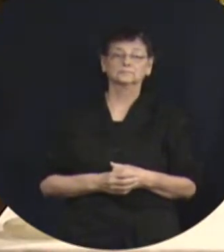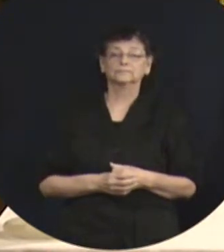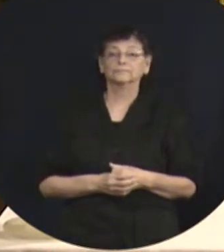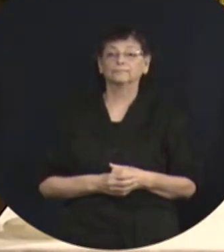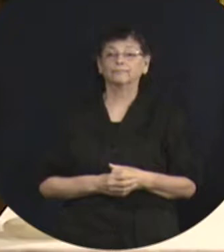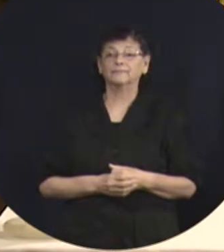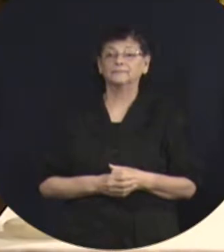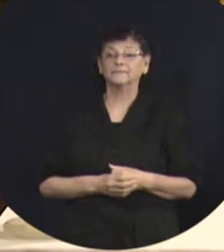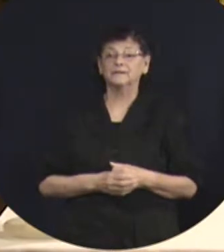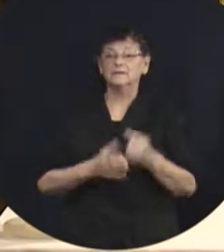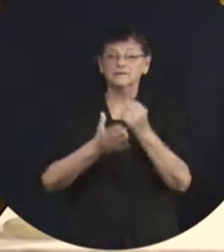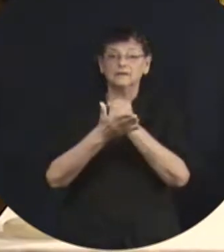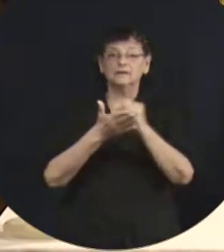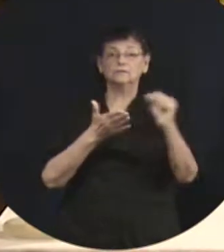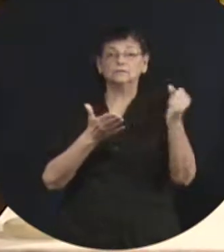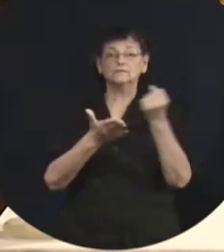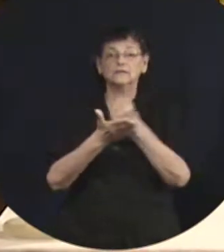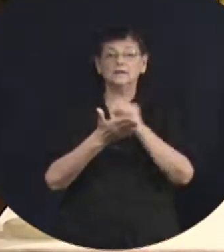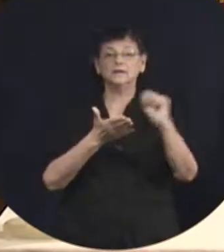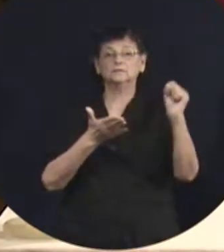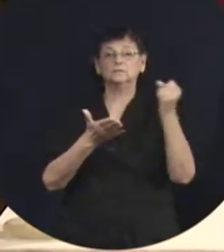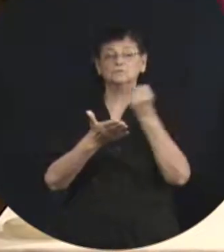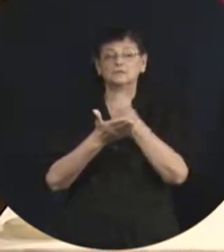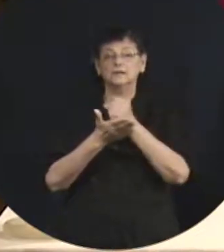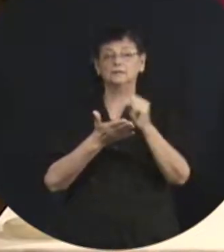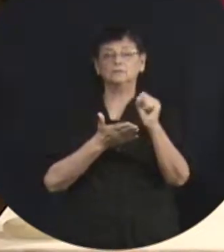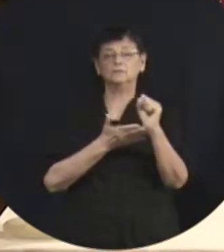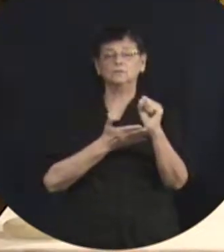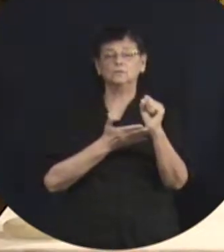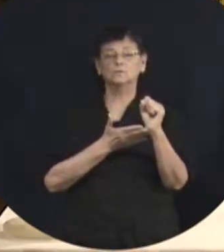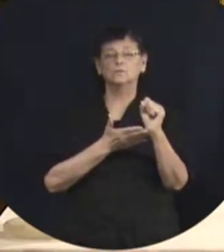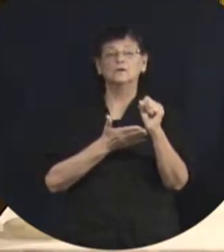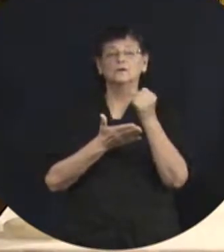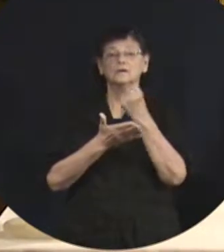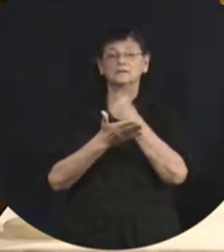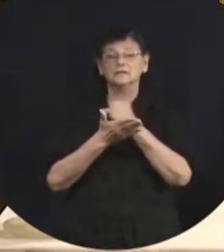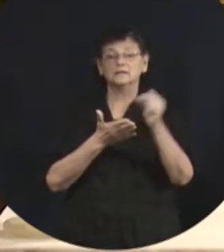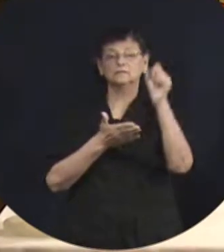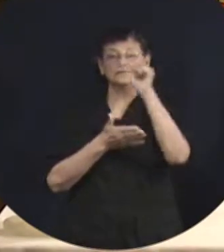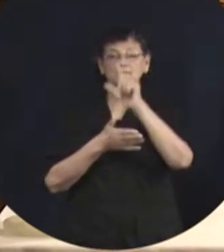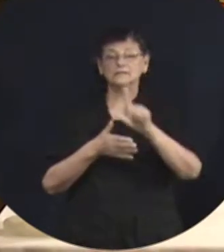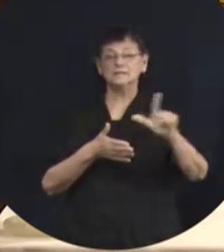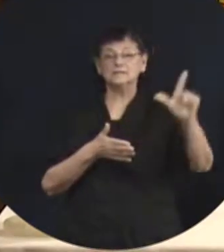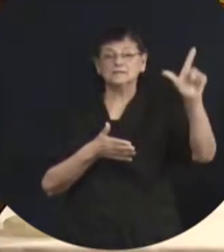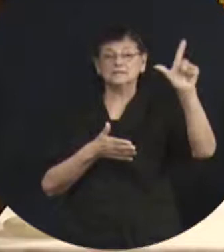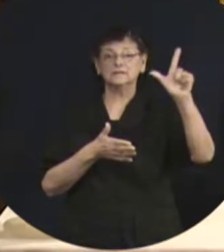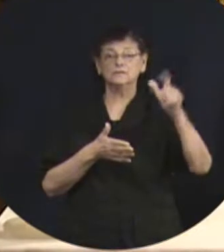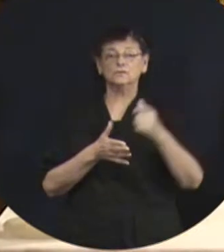Santo, santo, santo, santo.